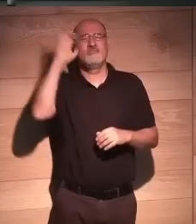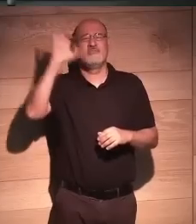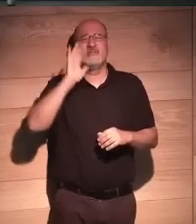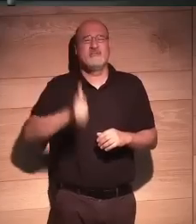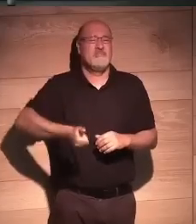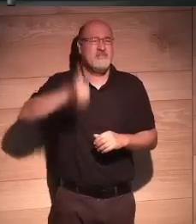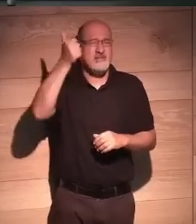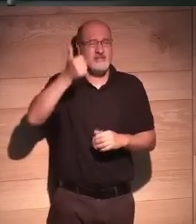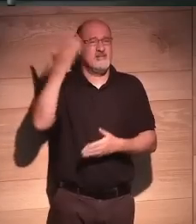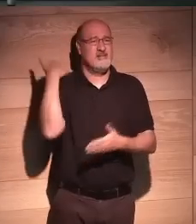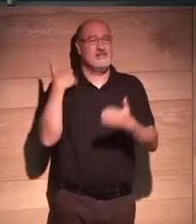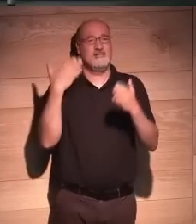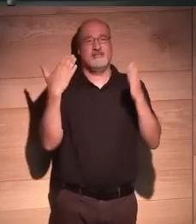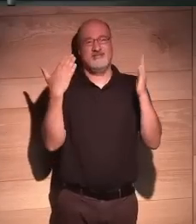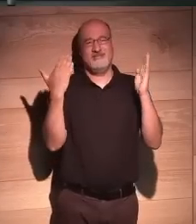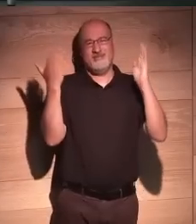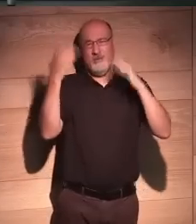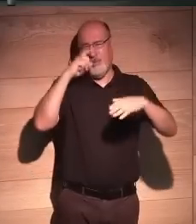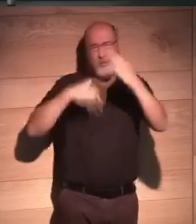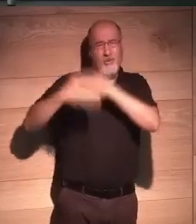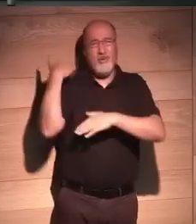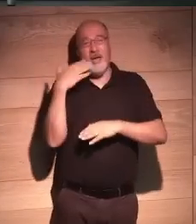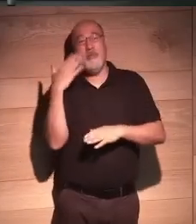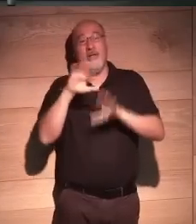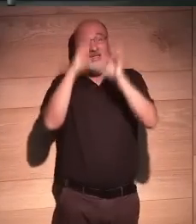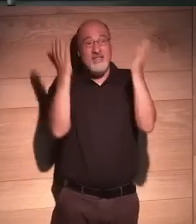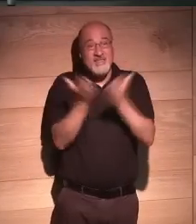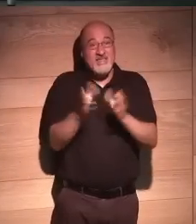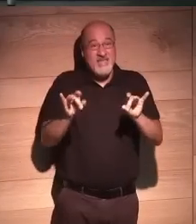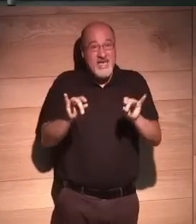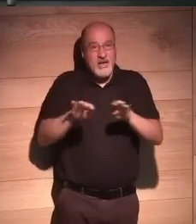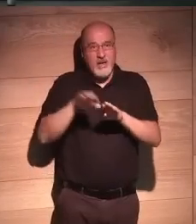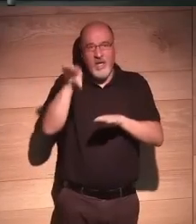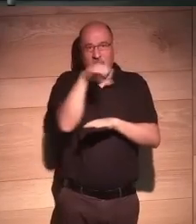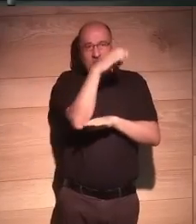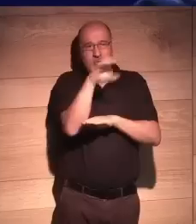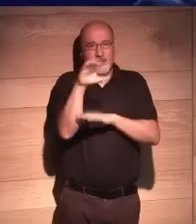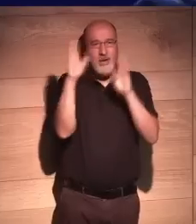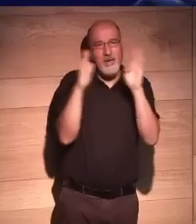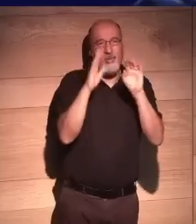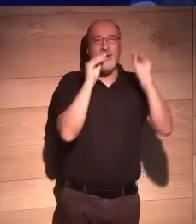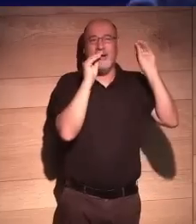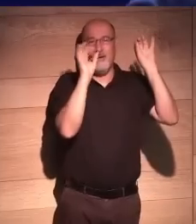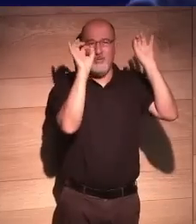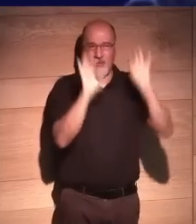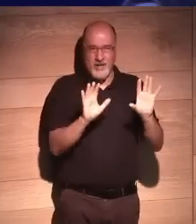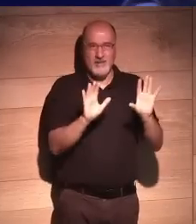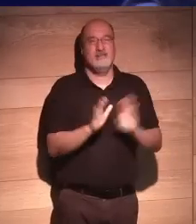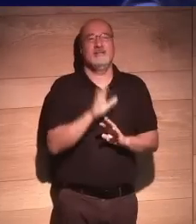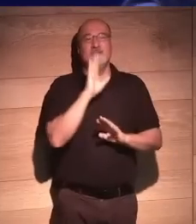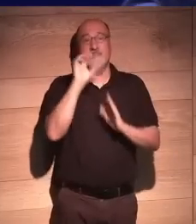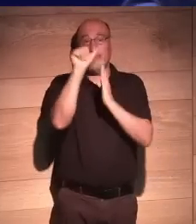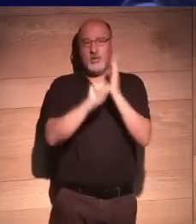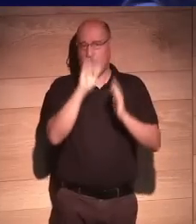de, bueno, de cuando los dinosaurios poblaban la Tierra, lo siento, pero es así, era muy divertido. Estaban haciendo un programa dramático, esto